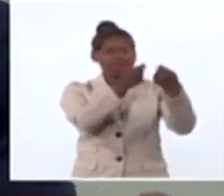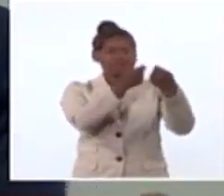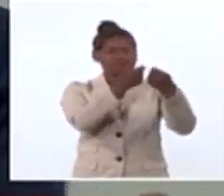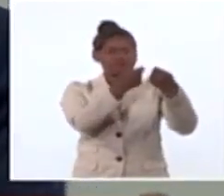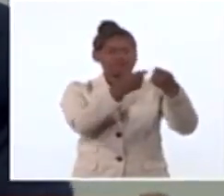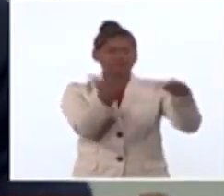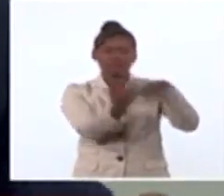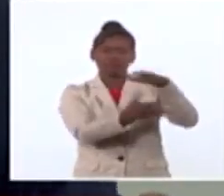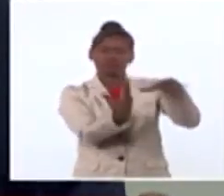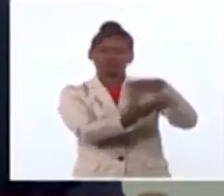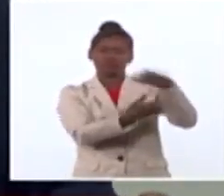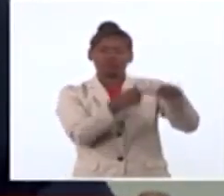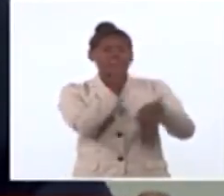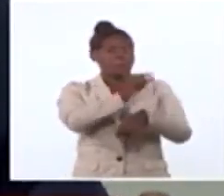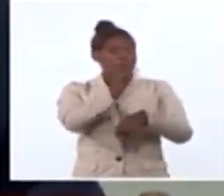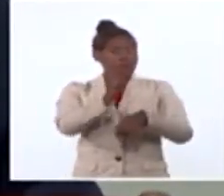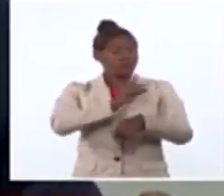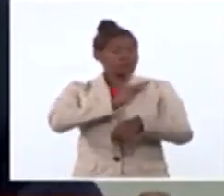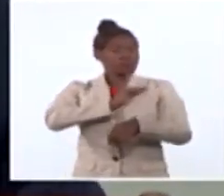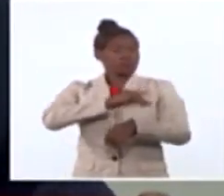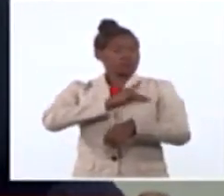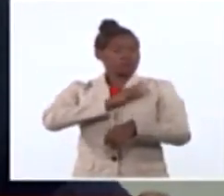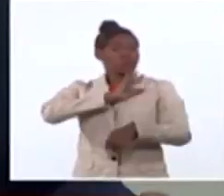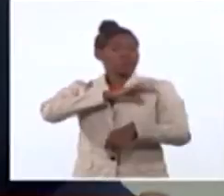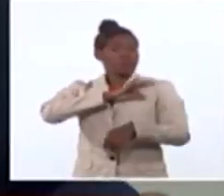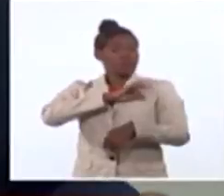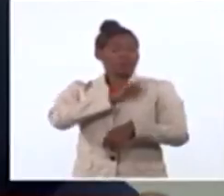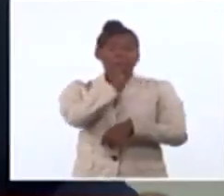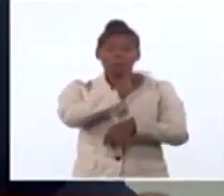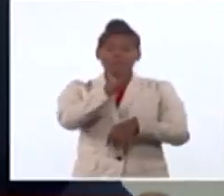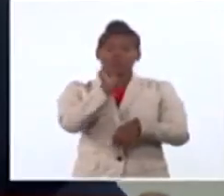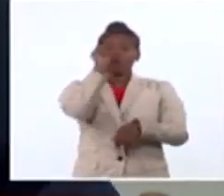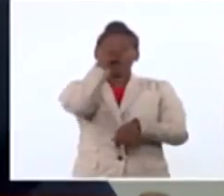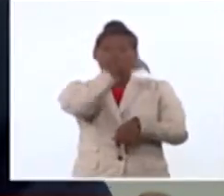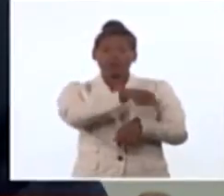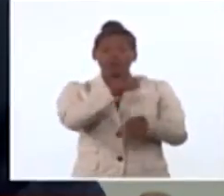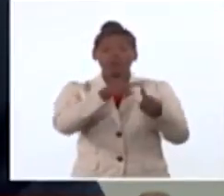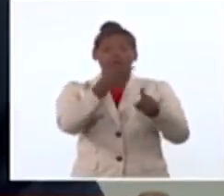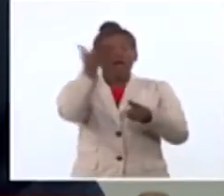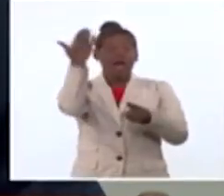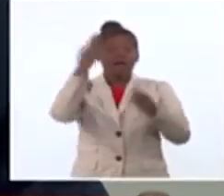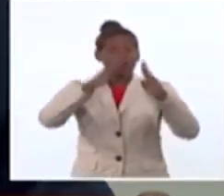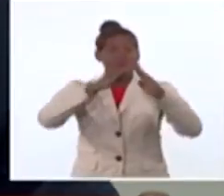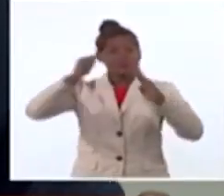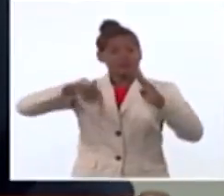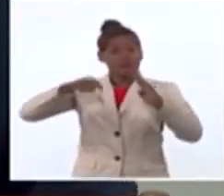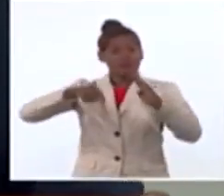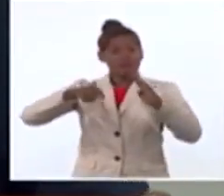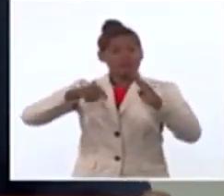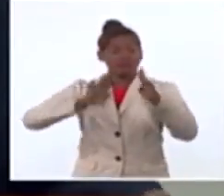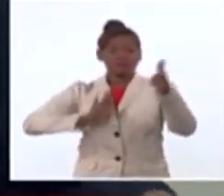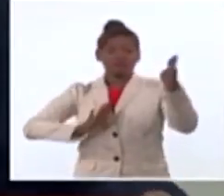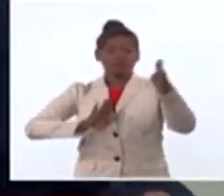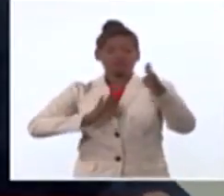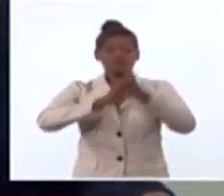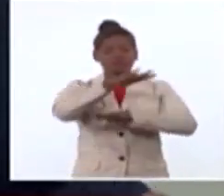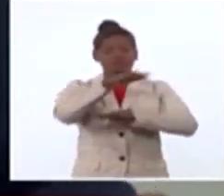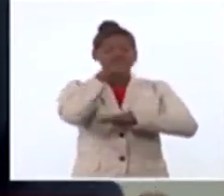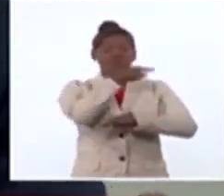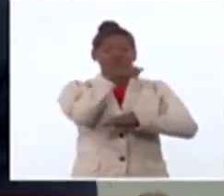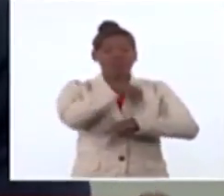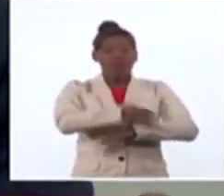de senadores y congresistas anticubanos, con la participación